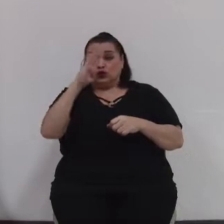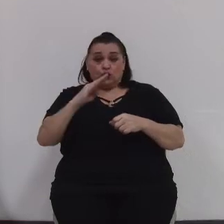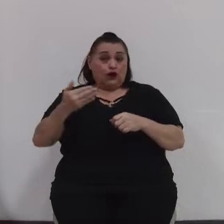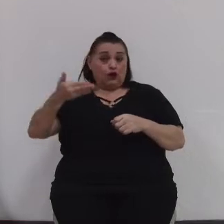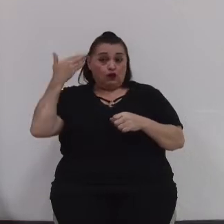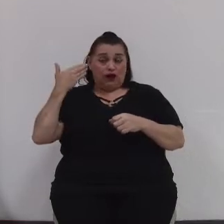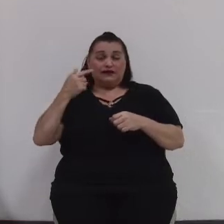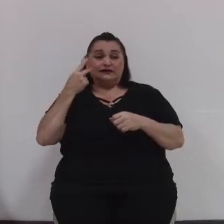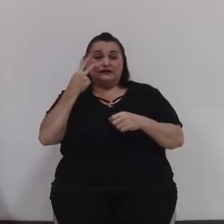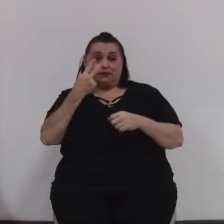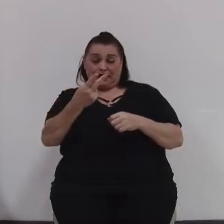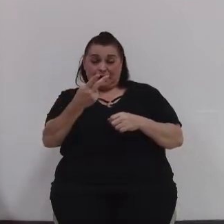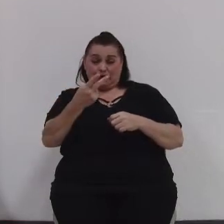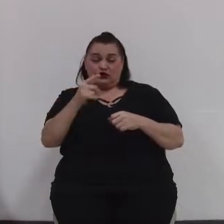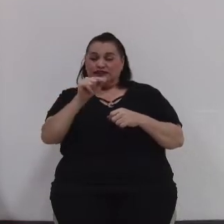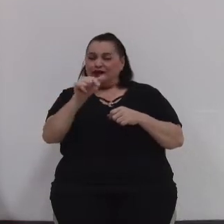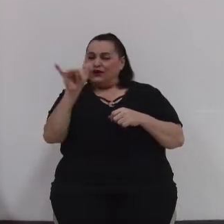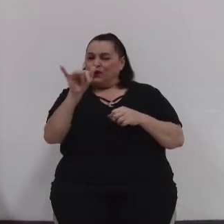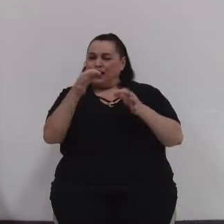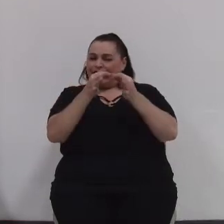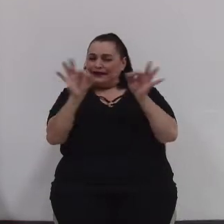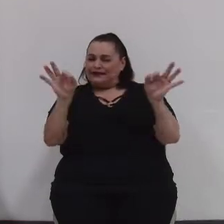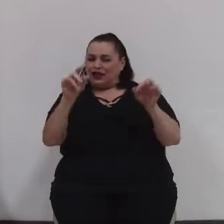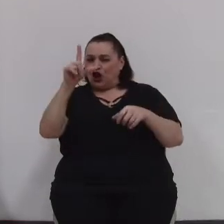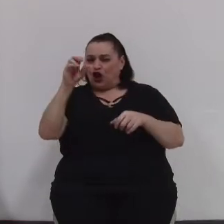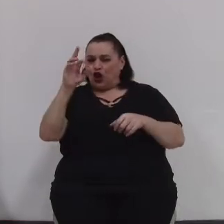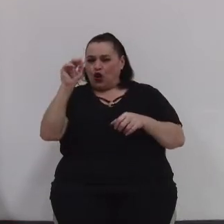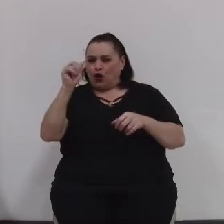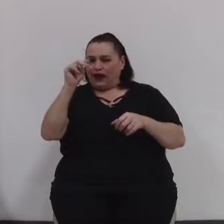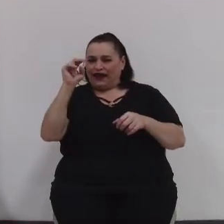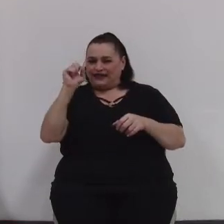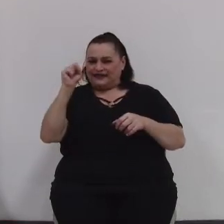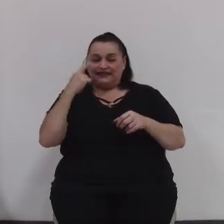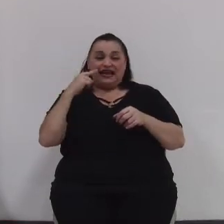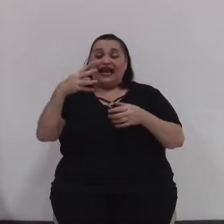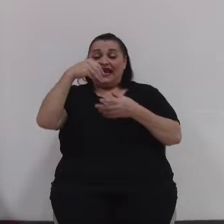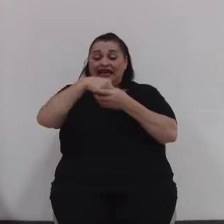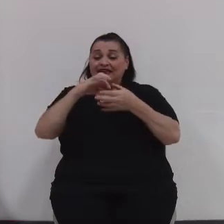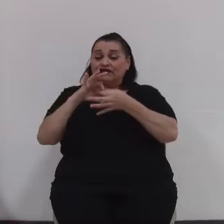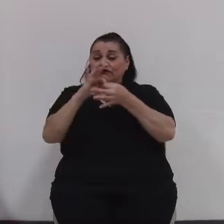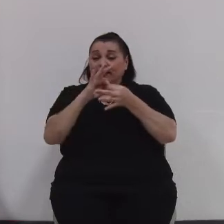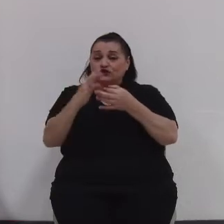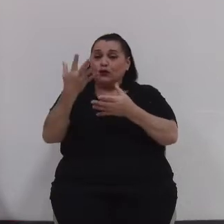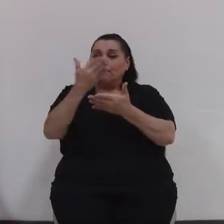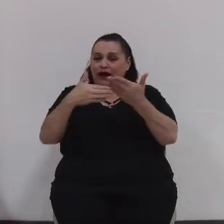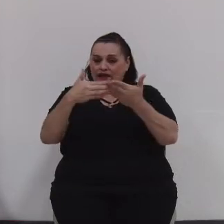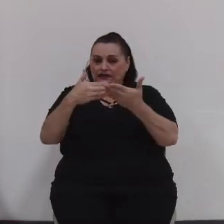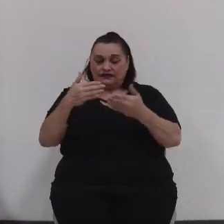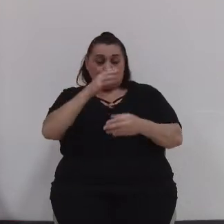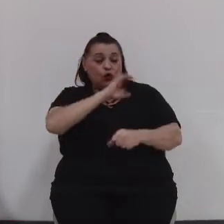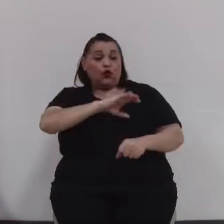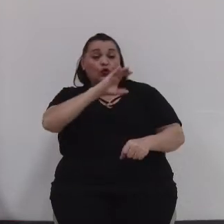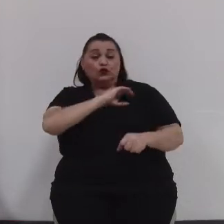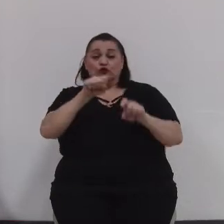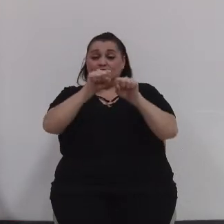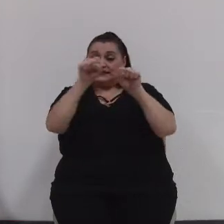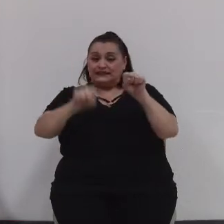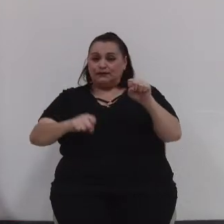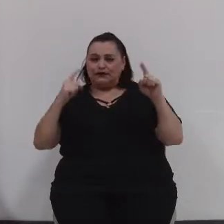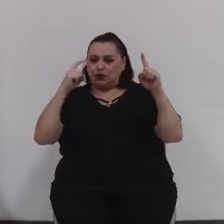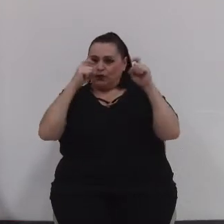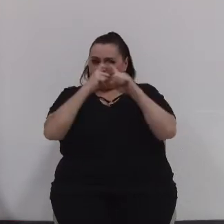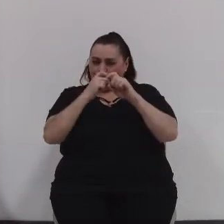tiene sentido aquella alegoría de Lorenz sobre la interrelación de las partes y el comportamiento de los sistemas complejos